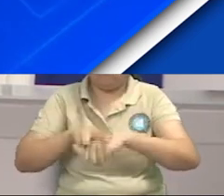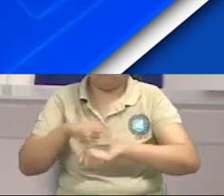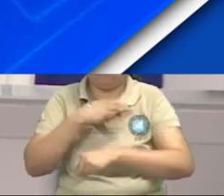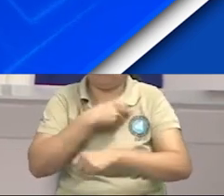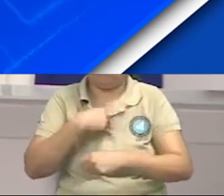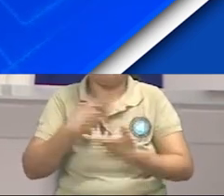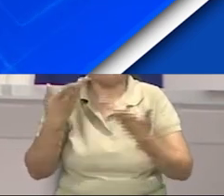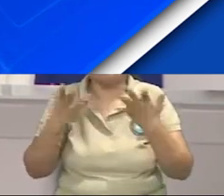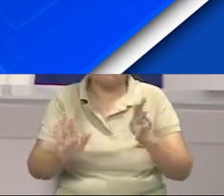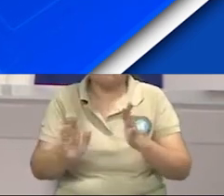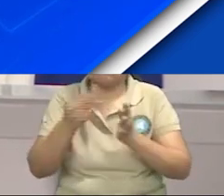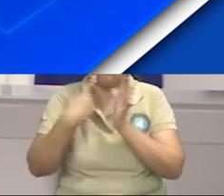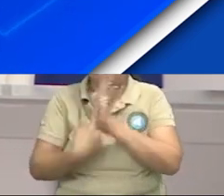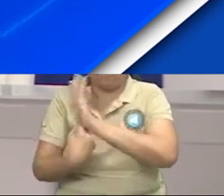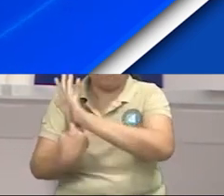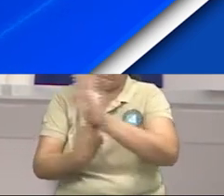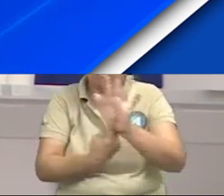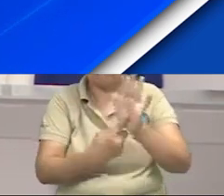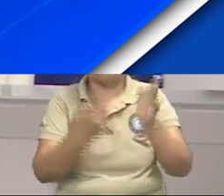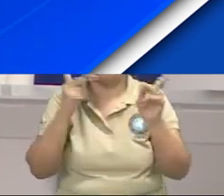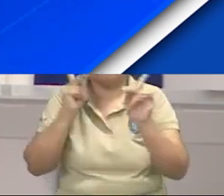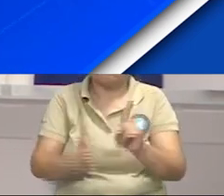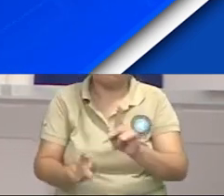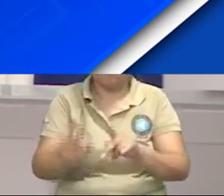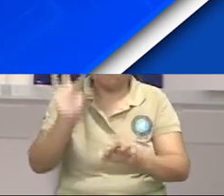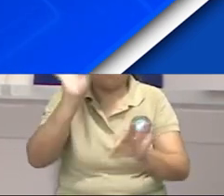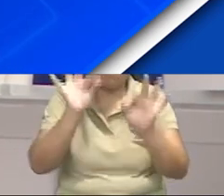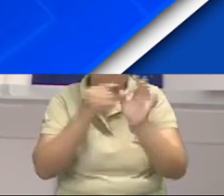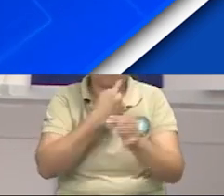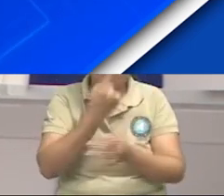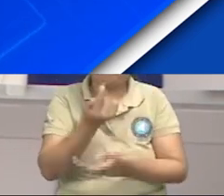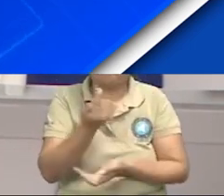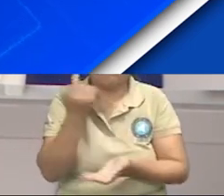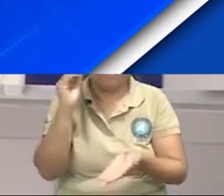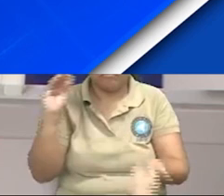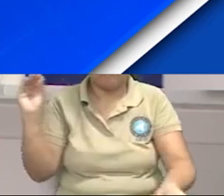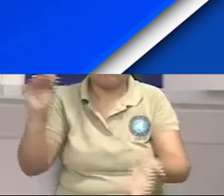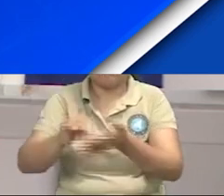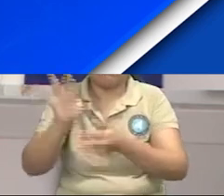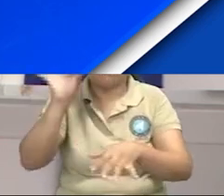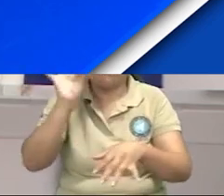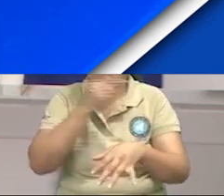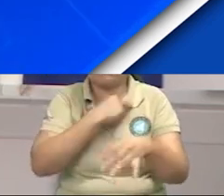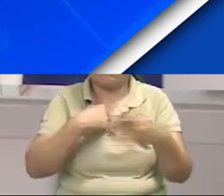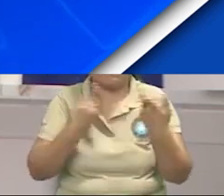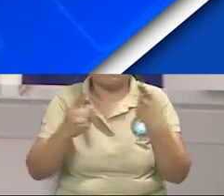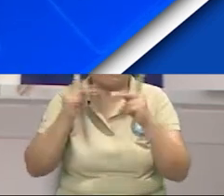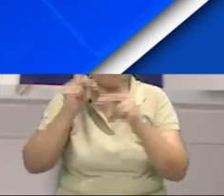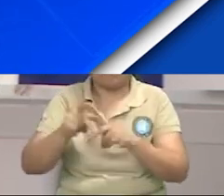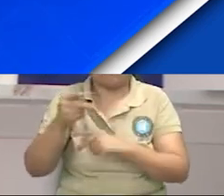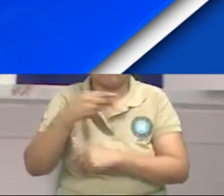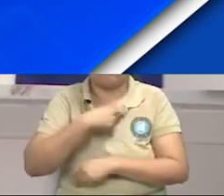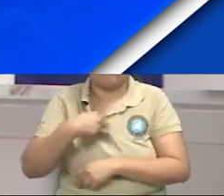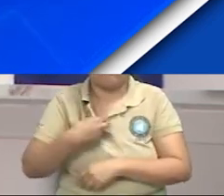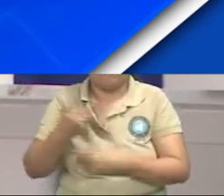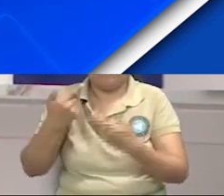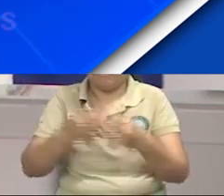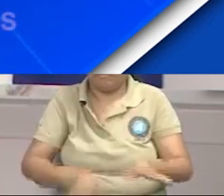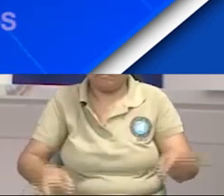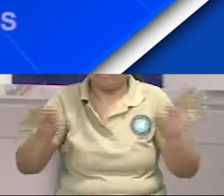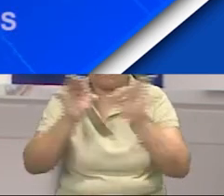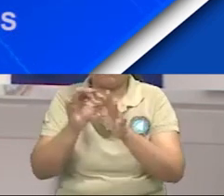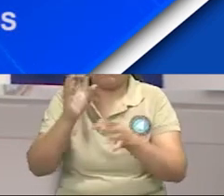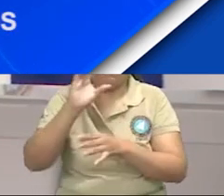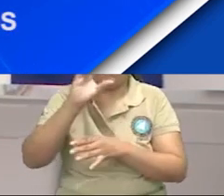para que presenten candidatos candidatas para ser electos como miembros del Consejo superior